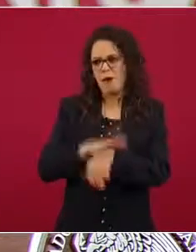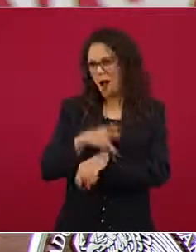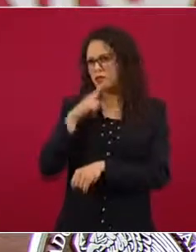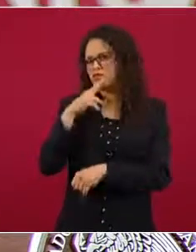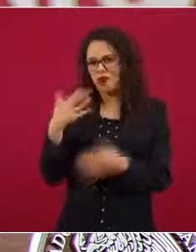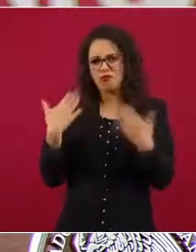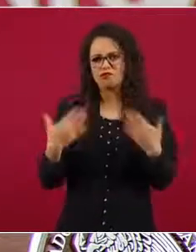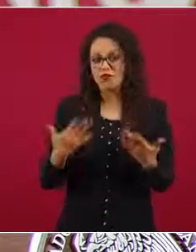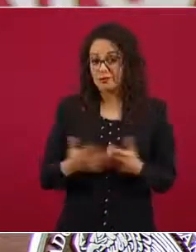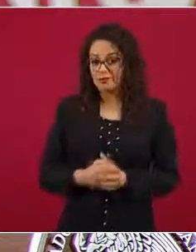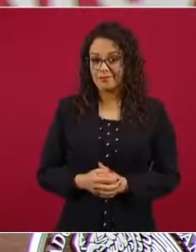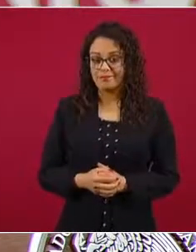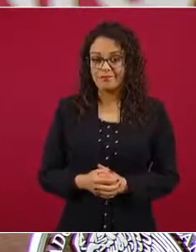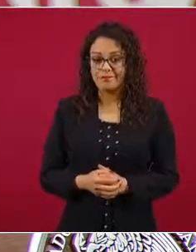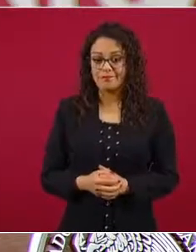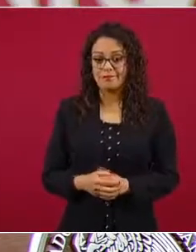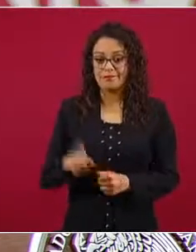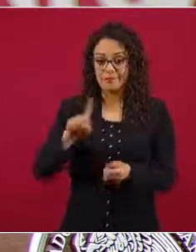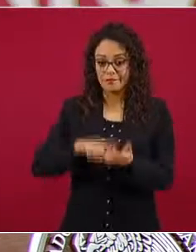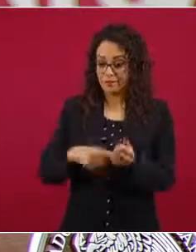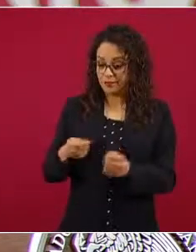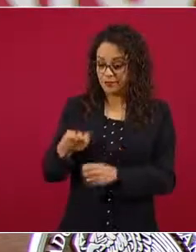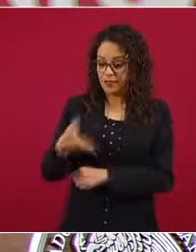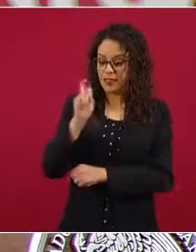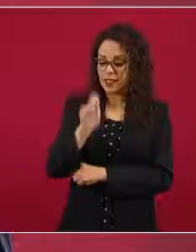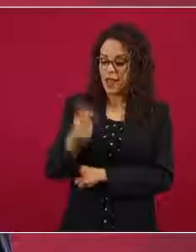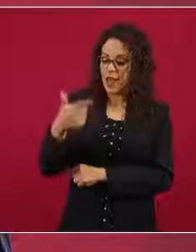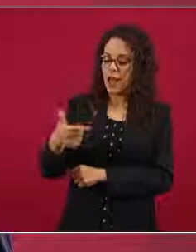Era lo que se llama gatopardismo,